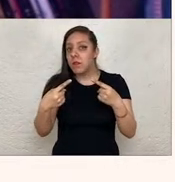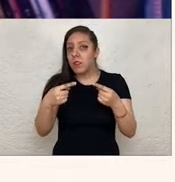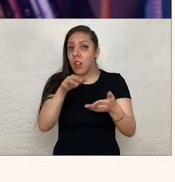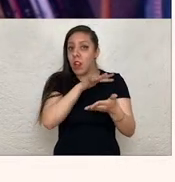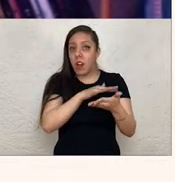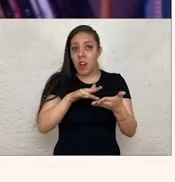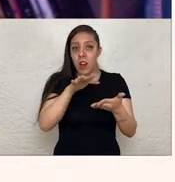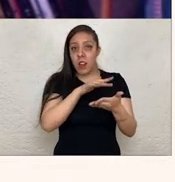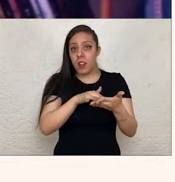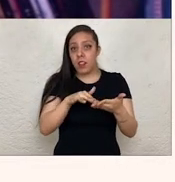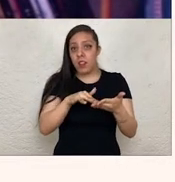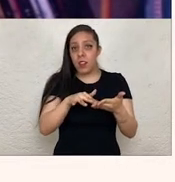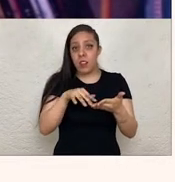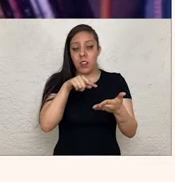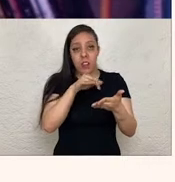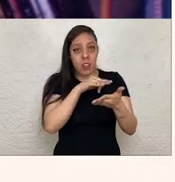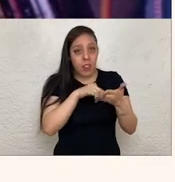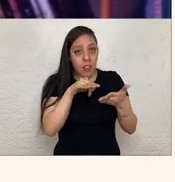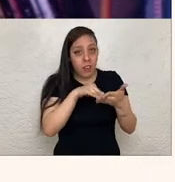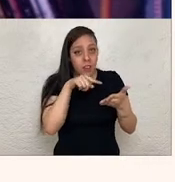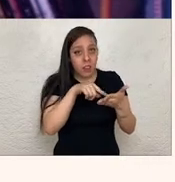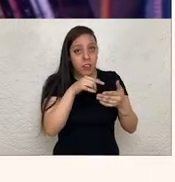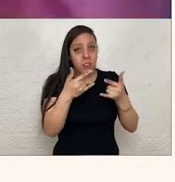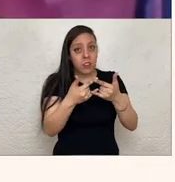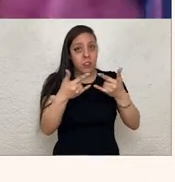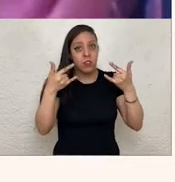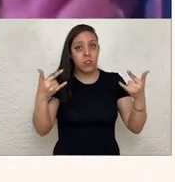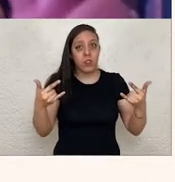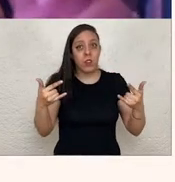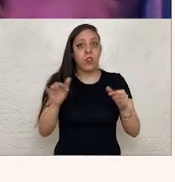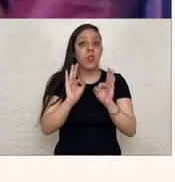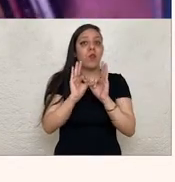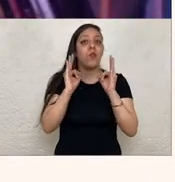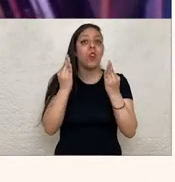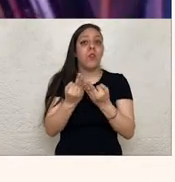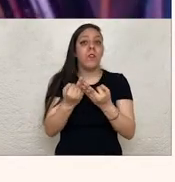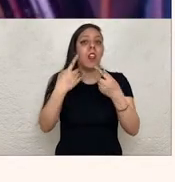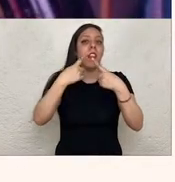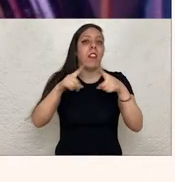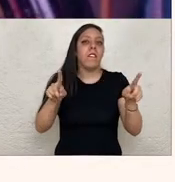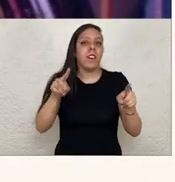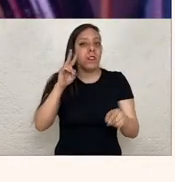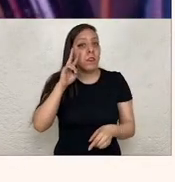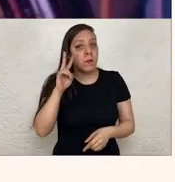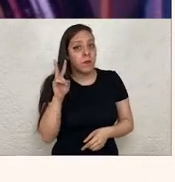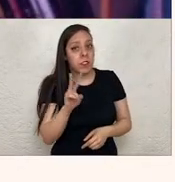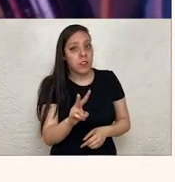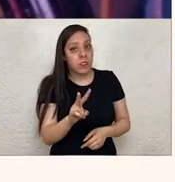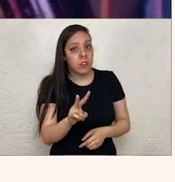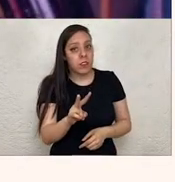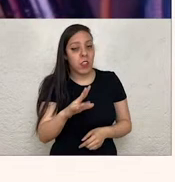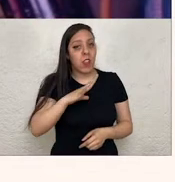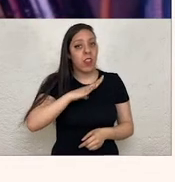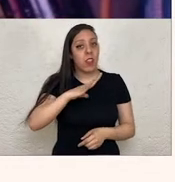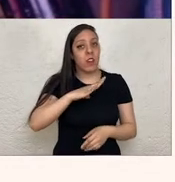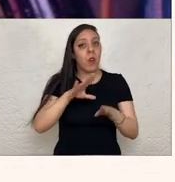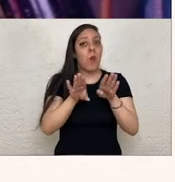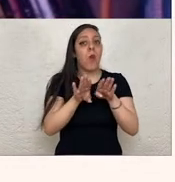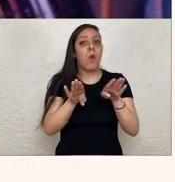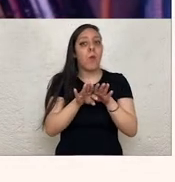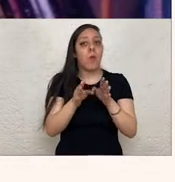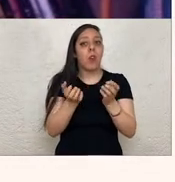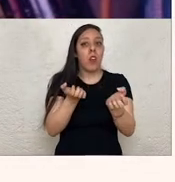dialogar, leer el texto histórico con otros lentes, con otra mirada, con una mirada que plantee